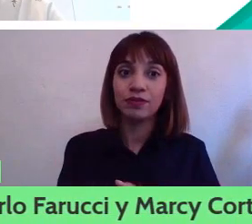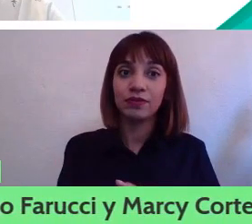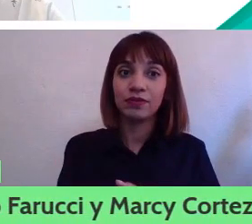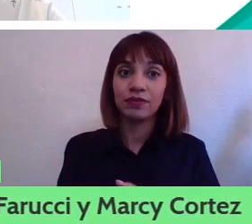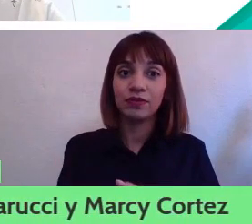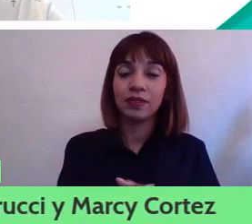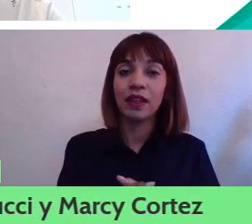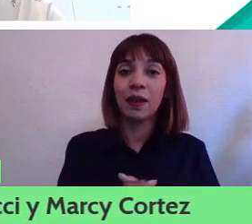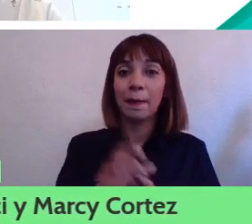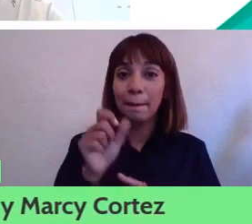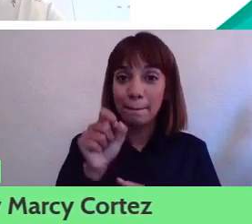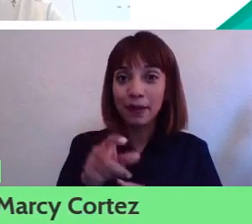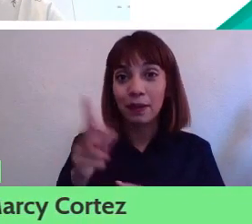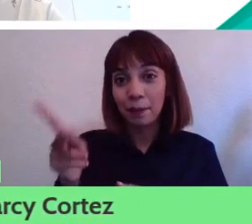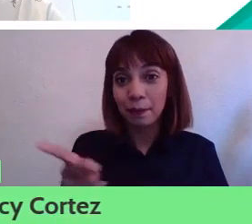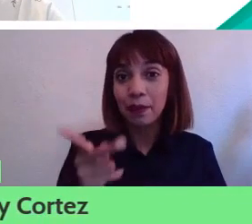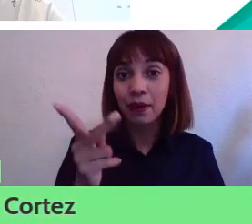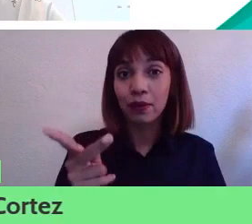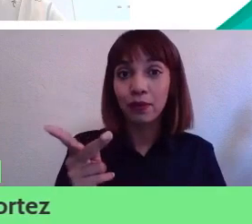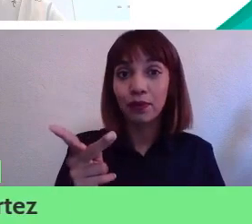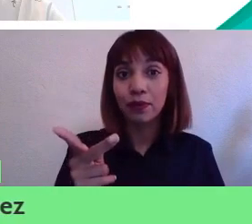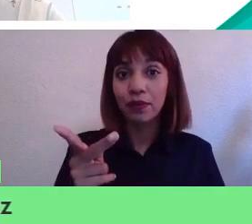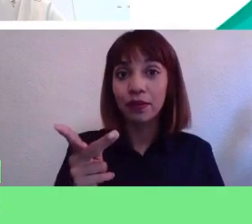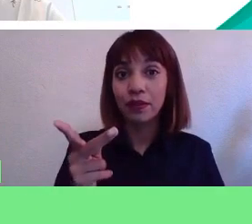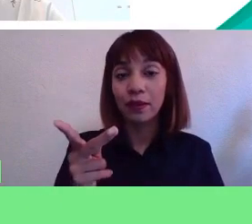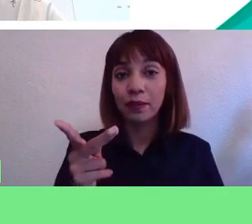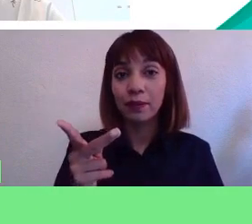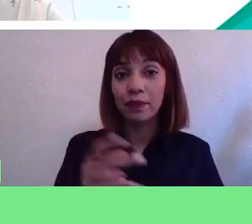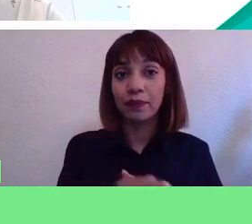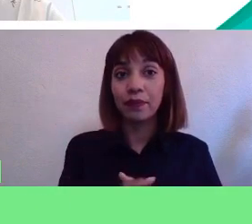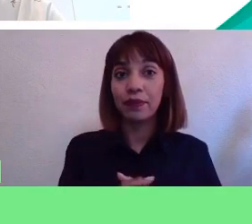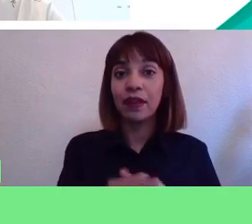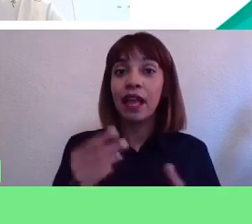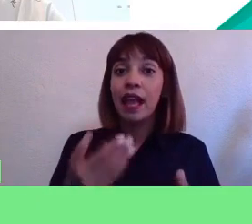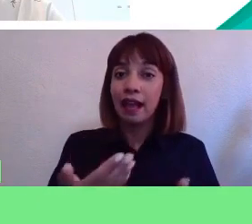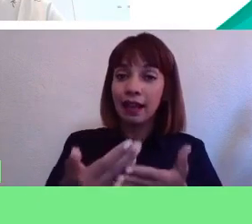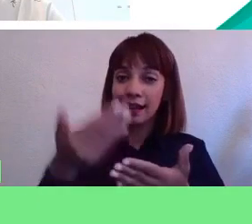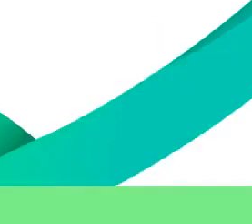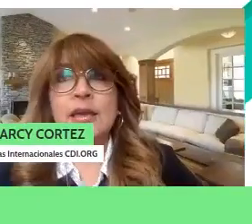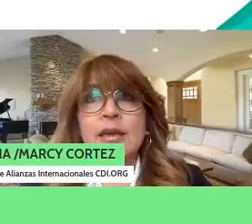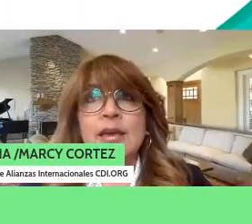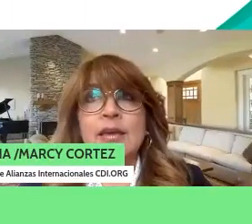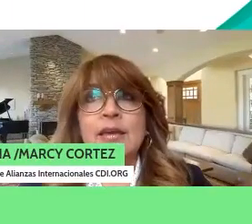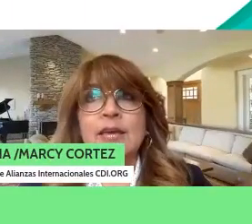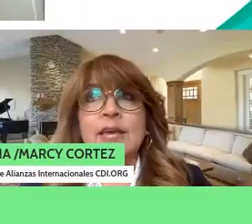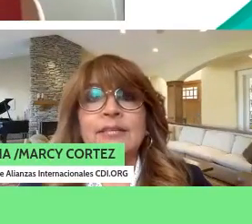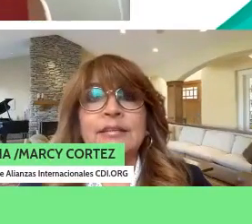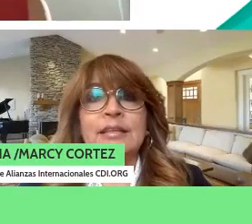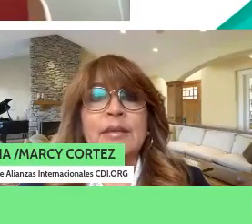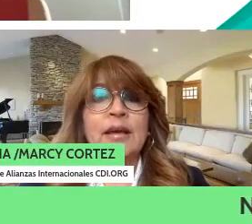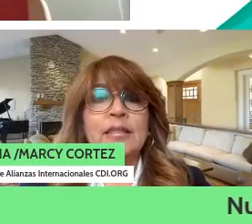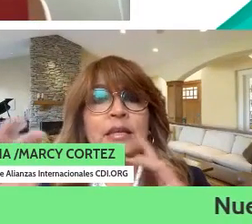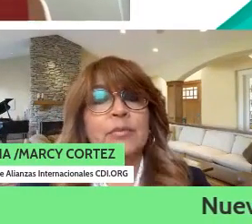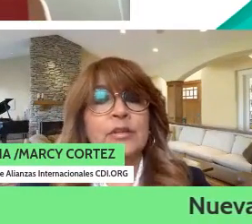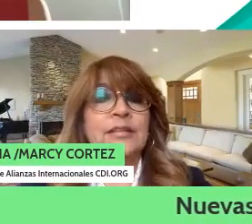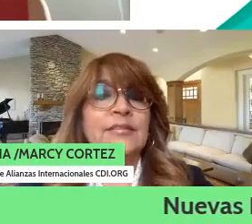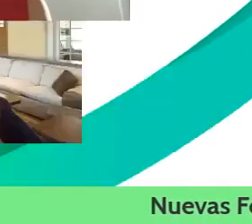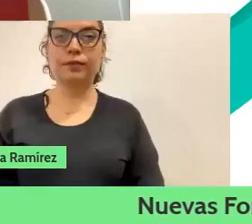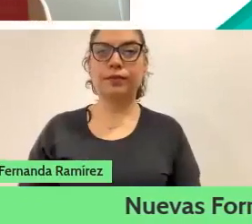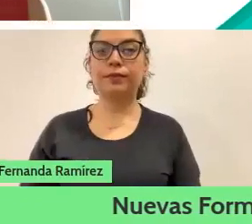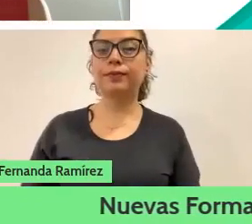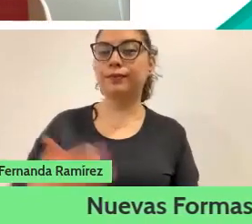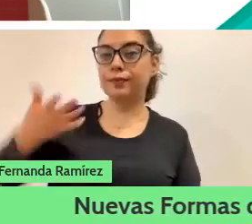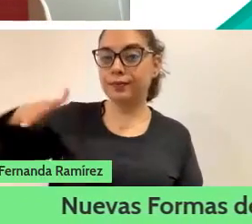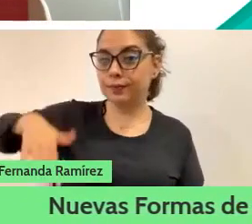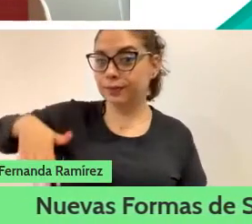con la misma pregunta a Yelén, pero además sumarle algo que ella habló en algún momento, que es el tema de la